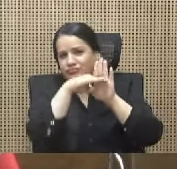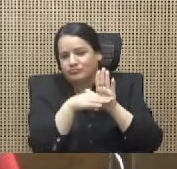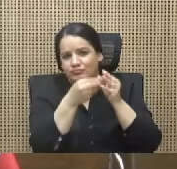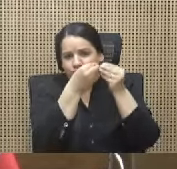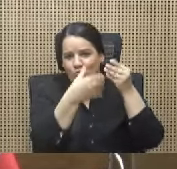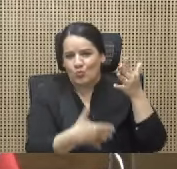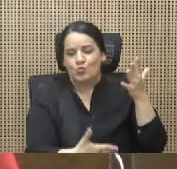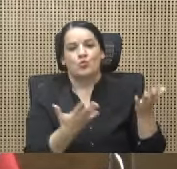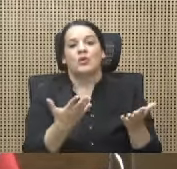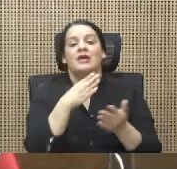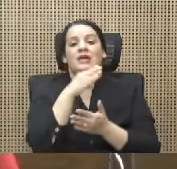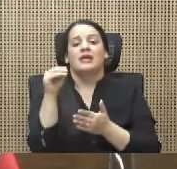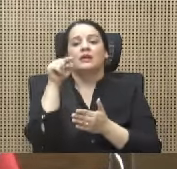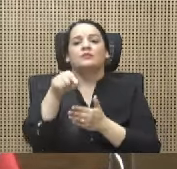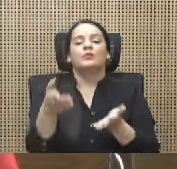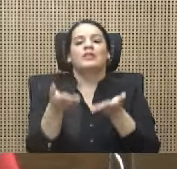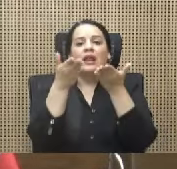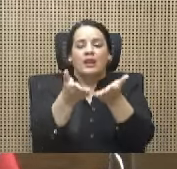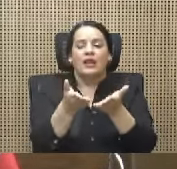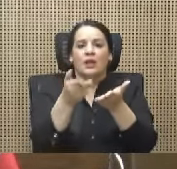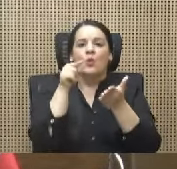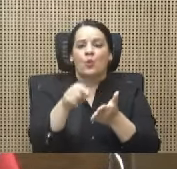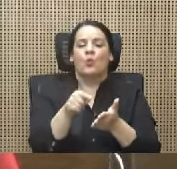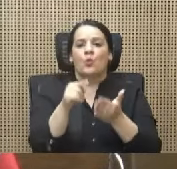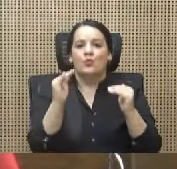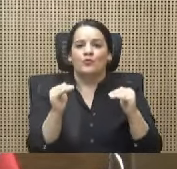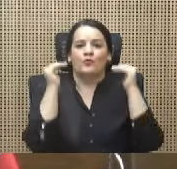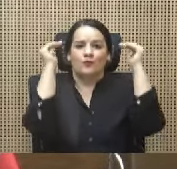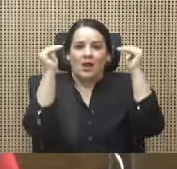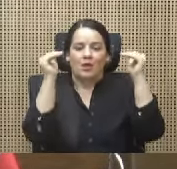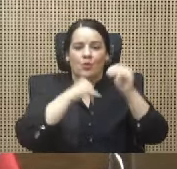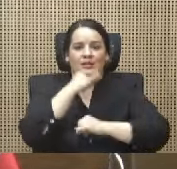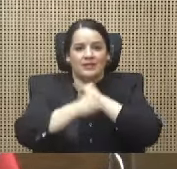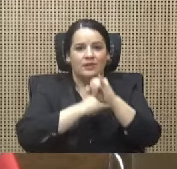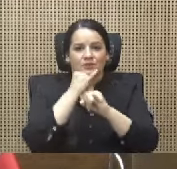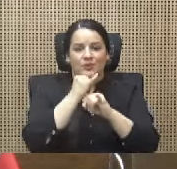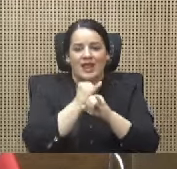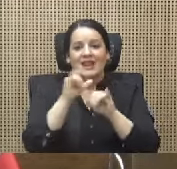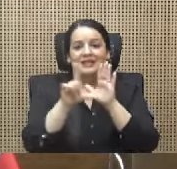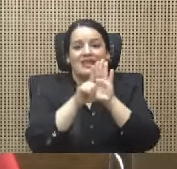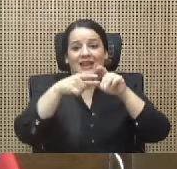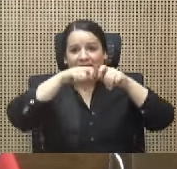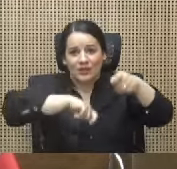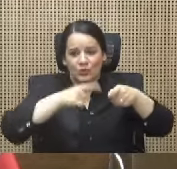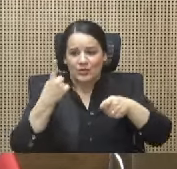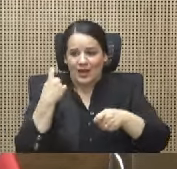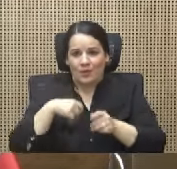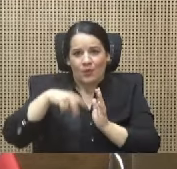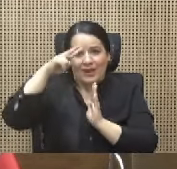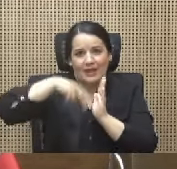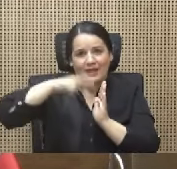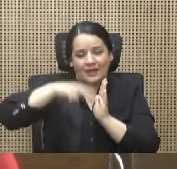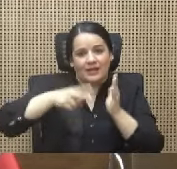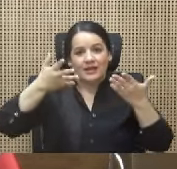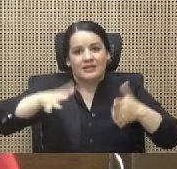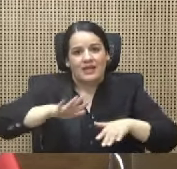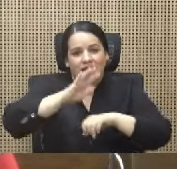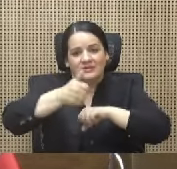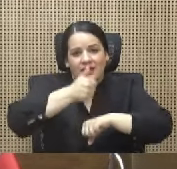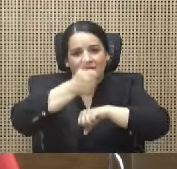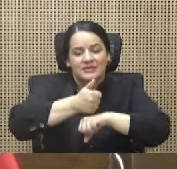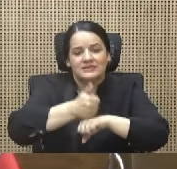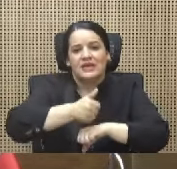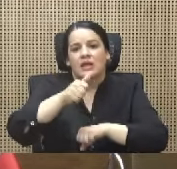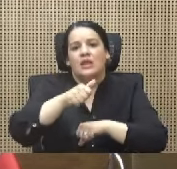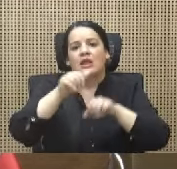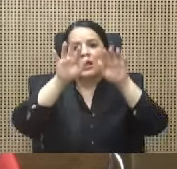es darle un rango transnacional a estos delitos que les acaba de leer, además de los que ya establece el resto